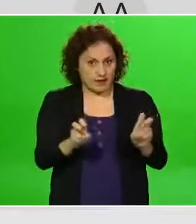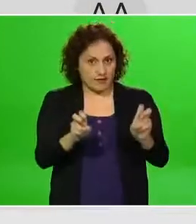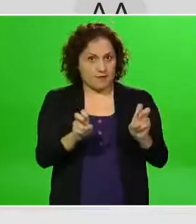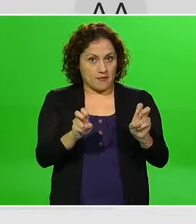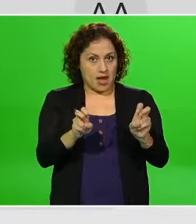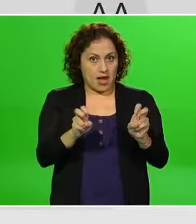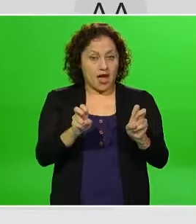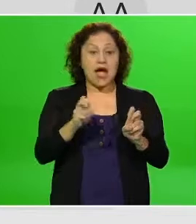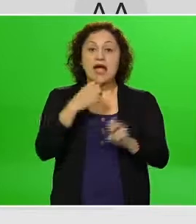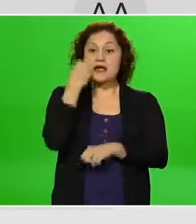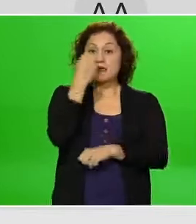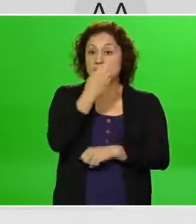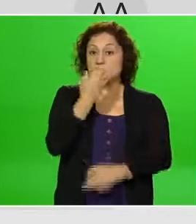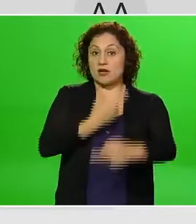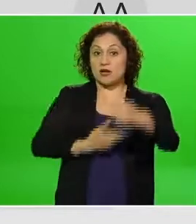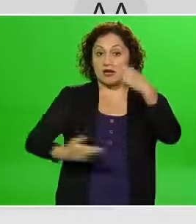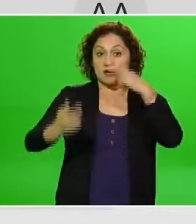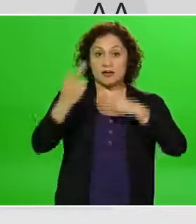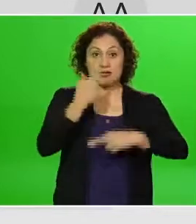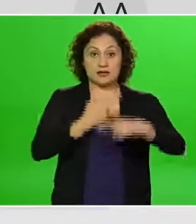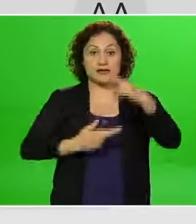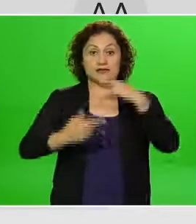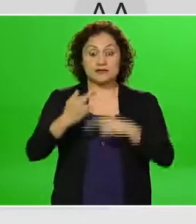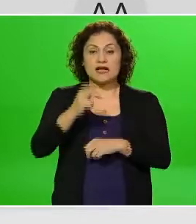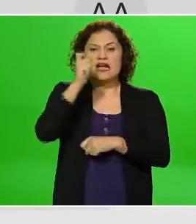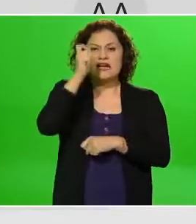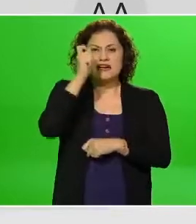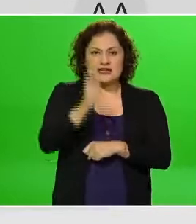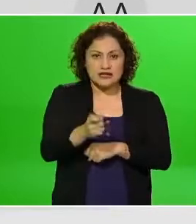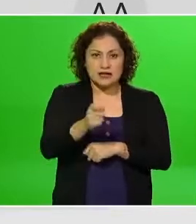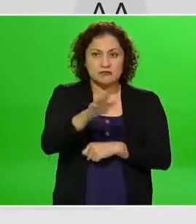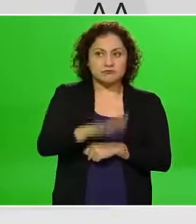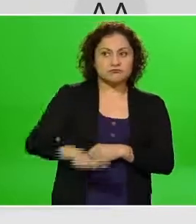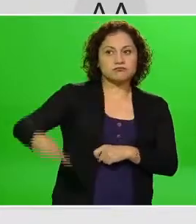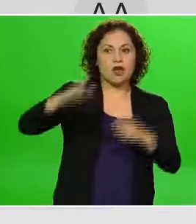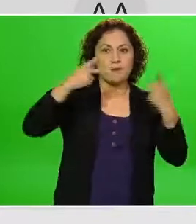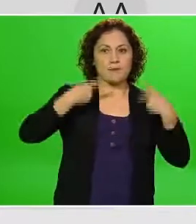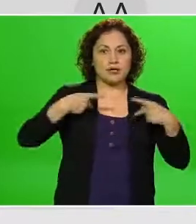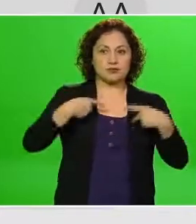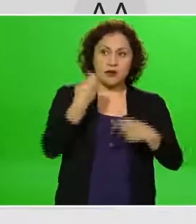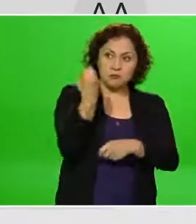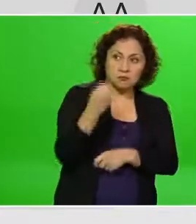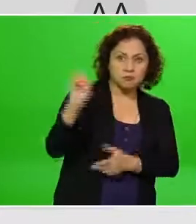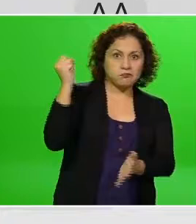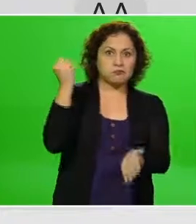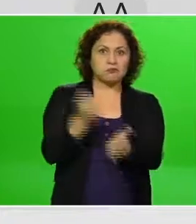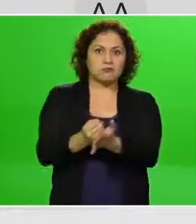clases presenciales es que éstas sean voluntarias, es decir, no se obliga a ninguna entidad